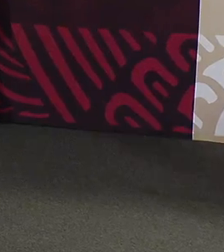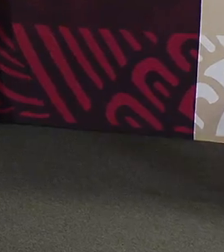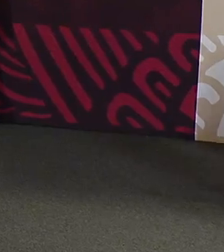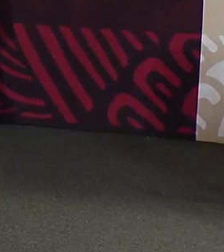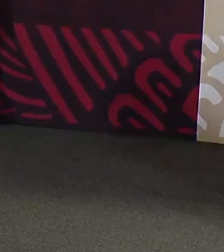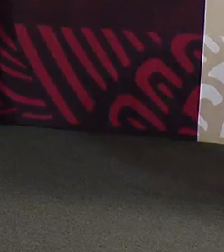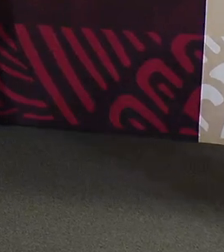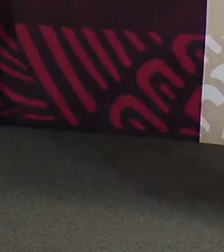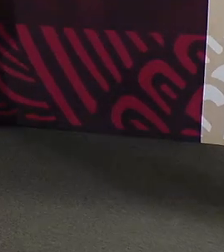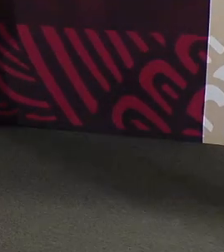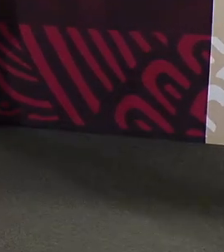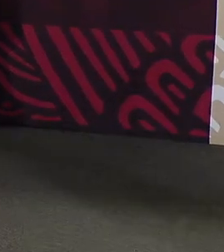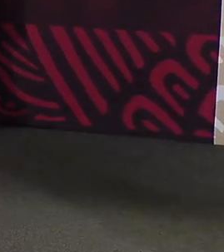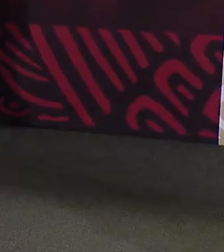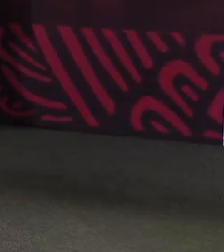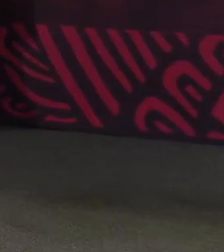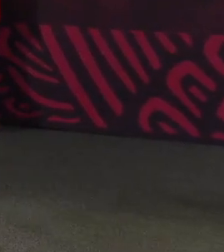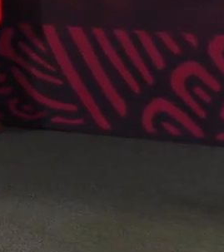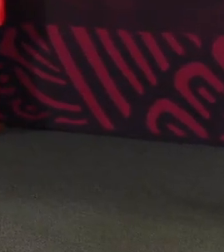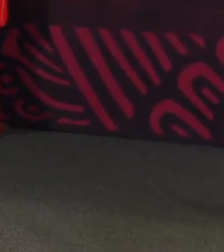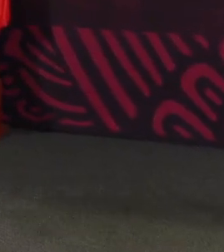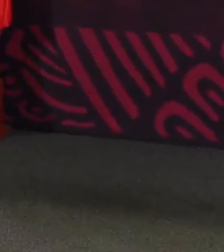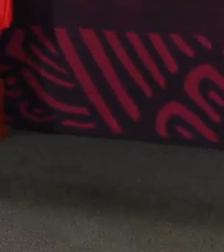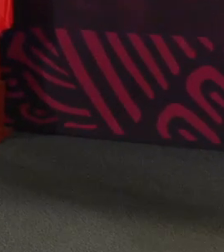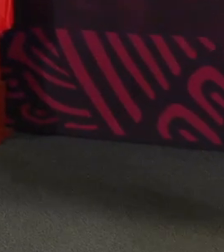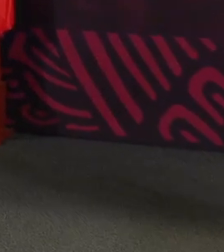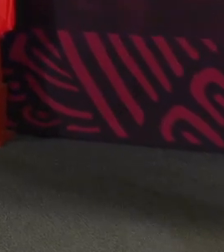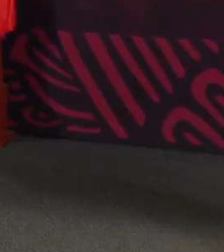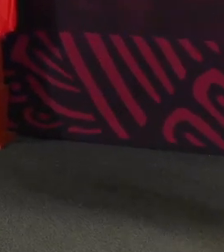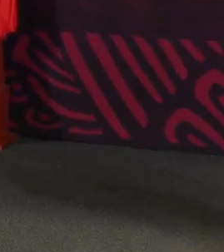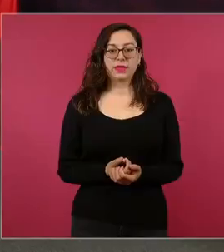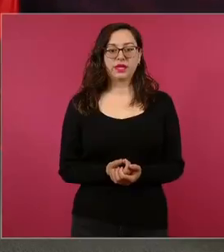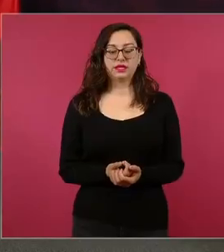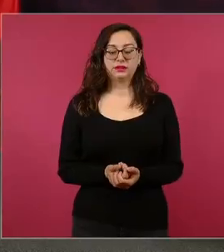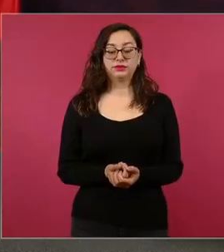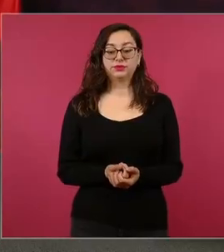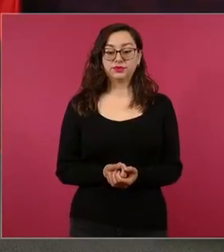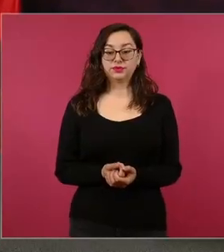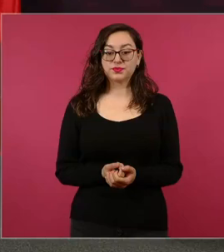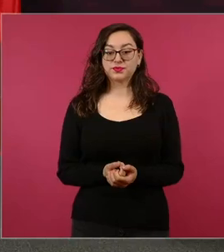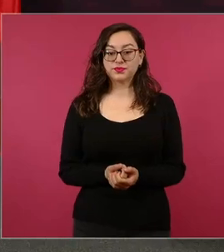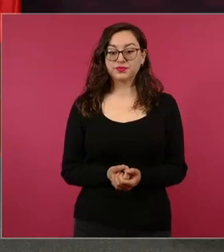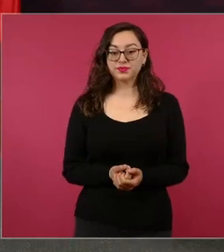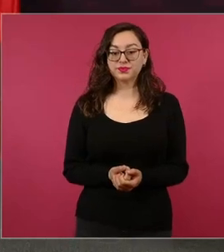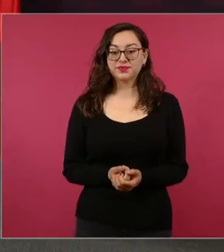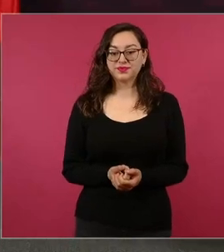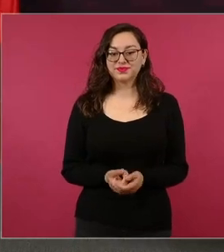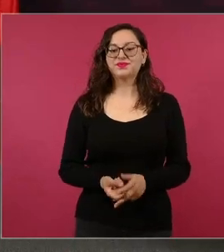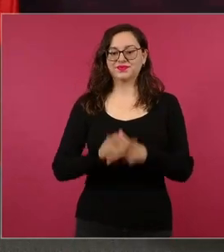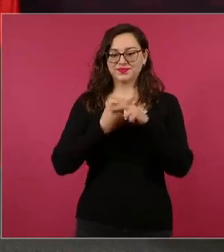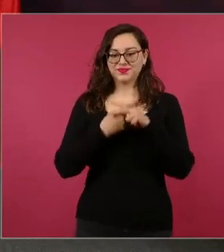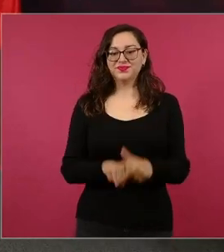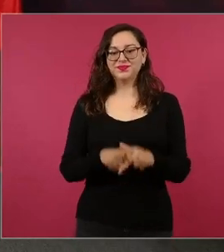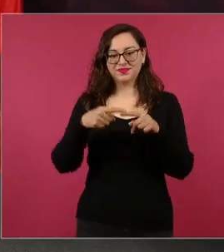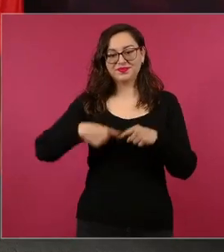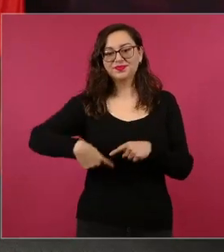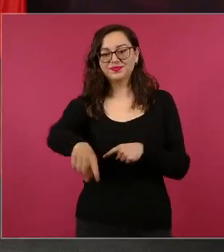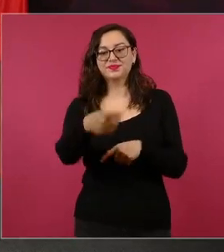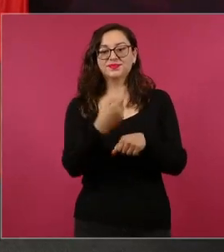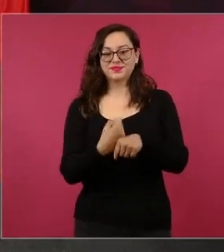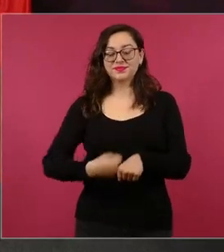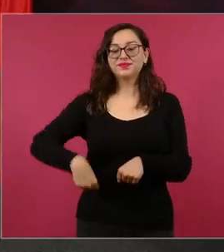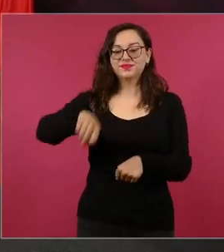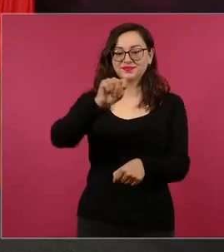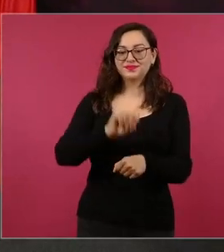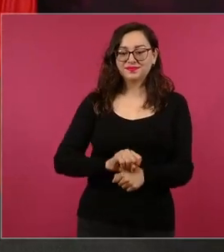iniciando la semana y vamos a tratar, bueno, como todos los